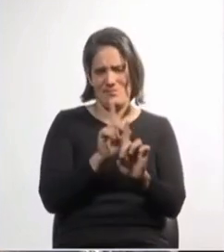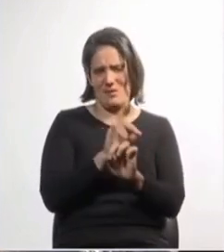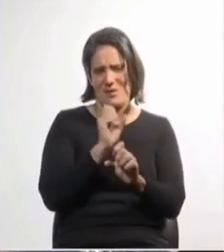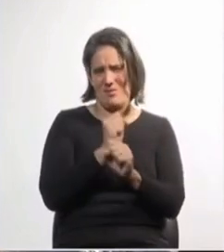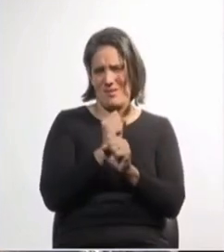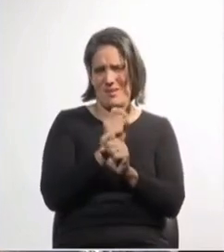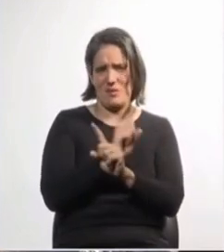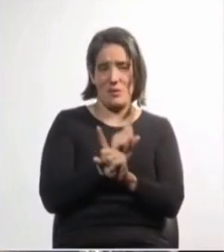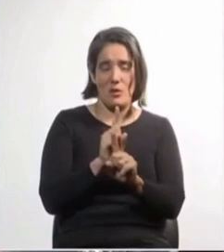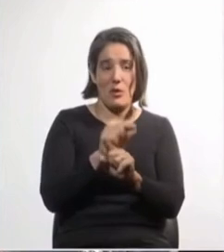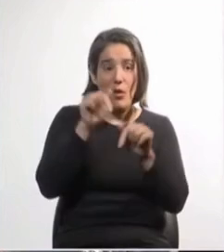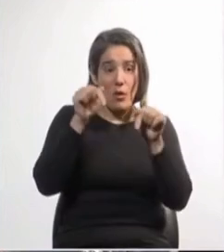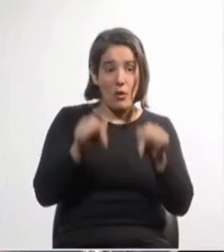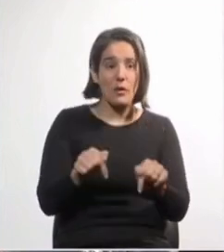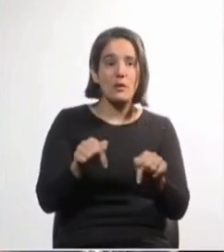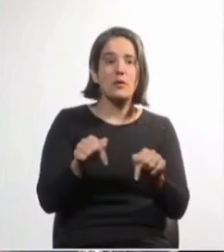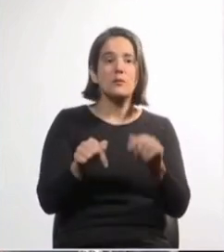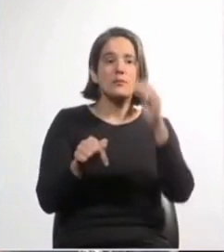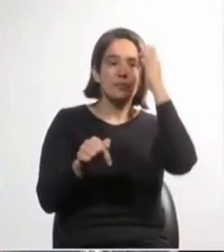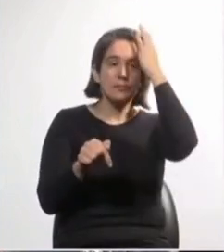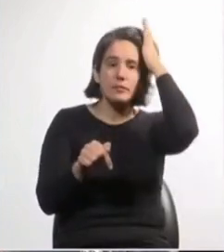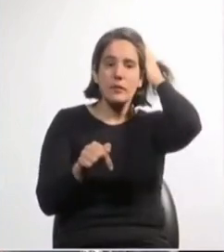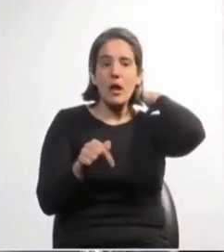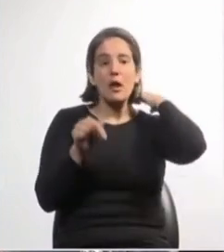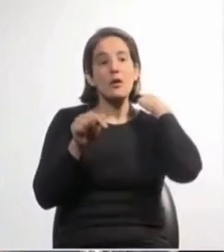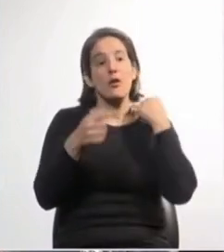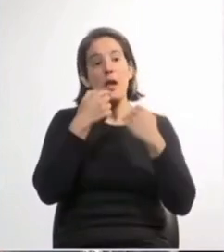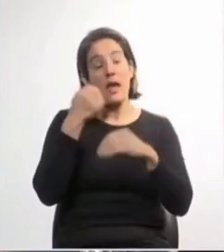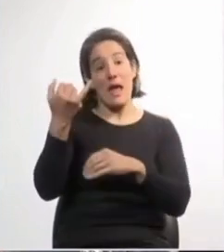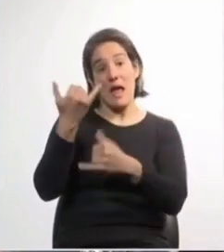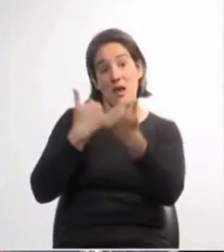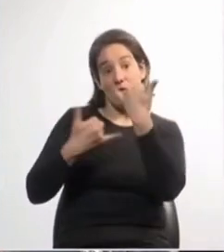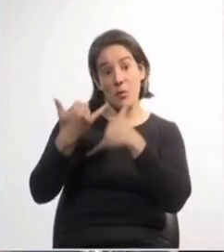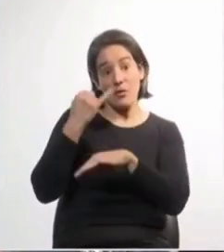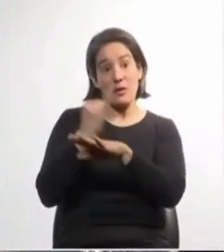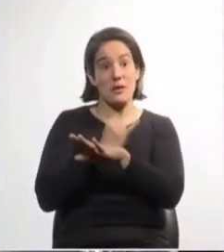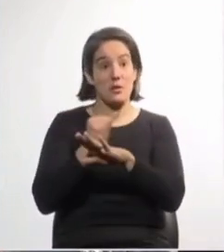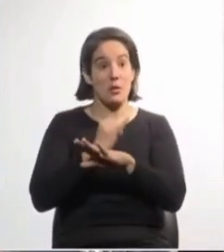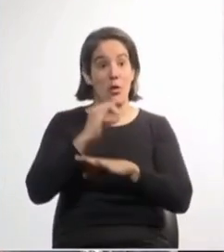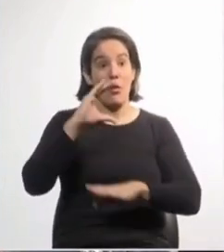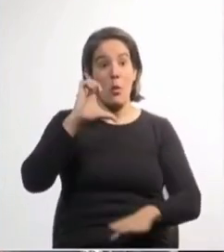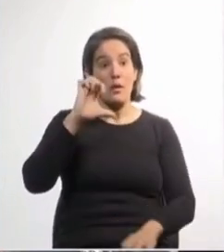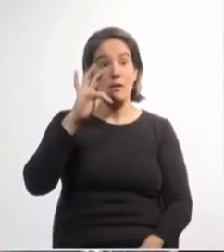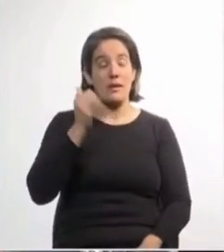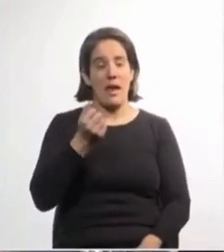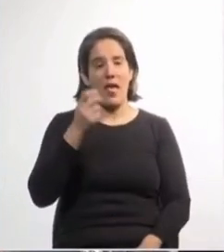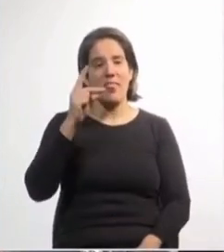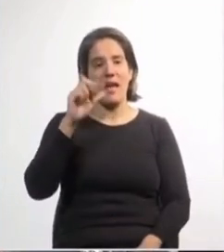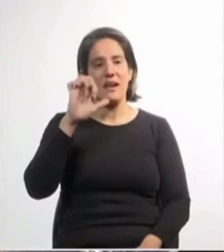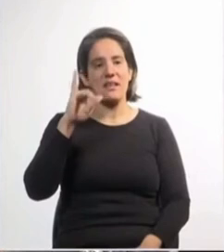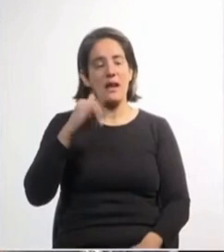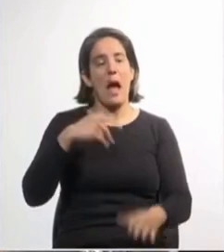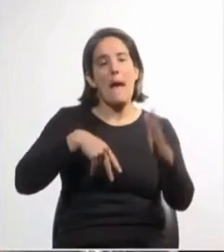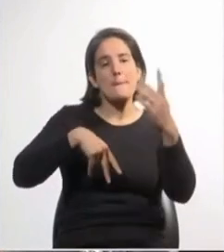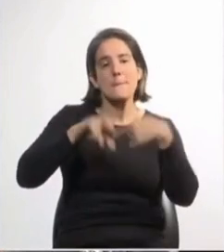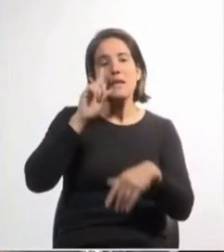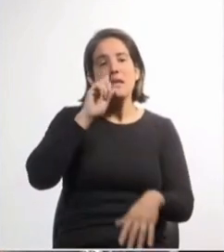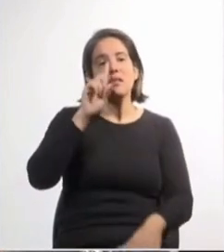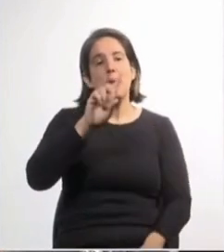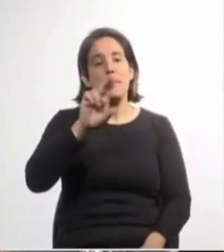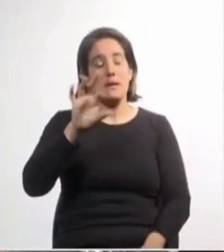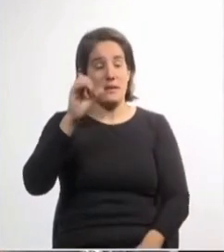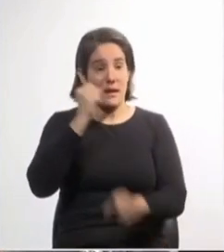había. Hoy, según lo planteado por el Instituto Cuesta Duarte, hay 100.000 trabajadores más que